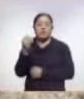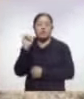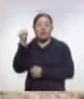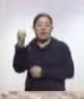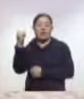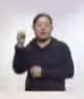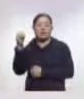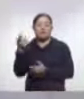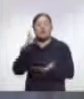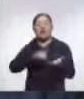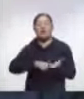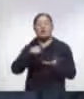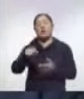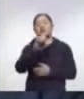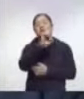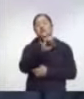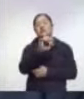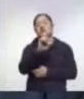Expositor de Tlaxco.